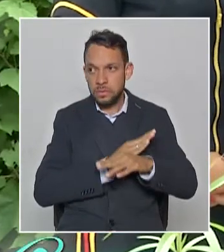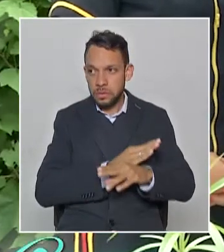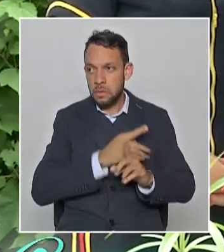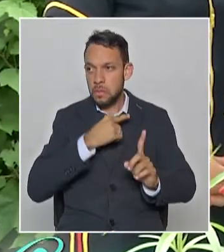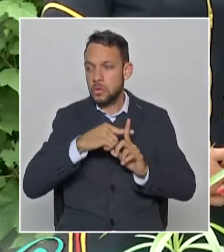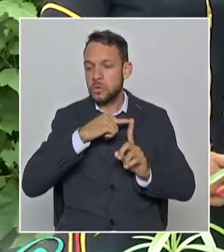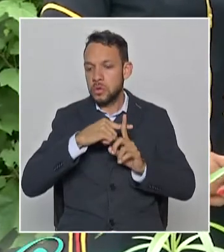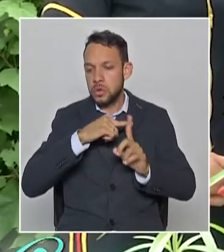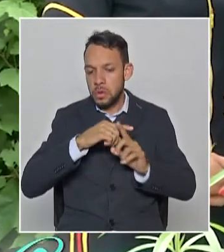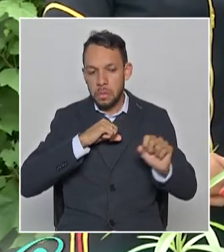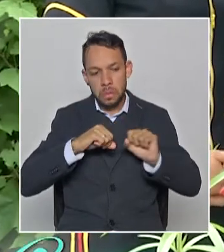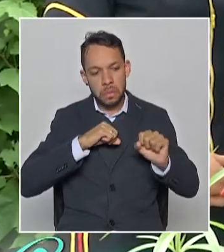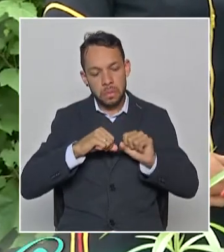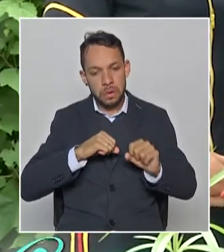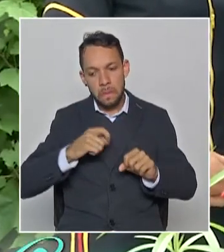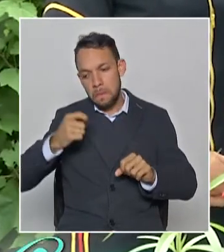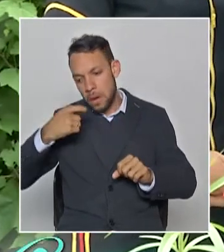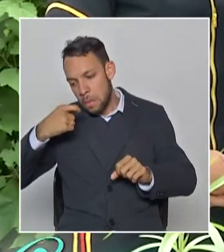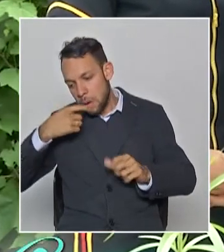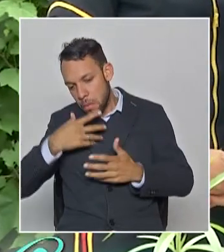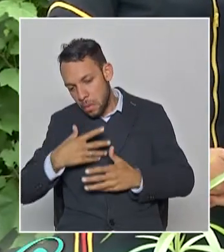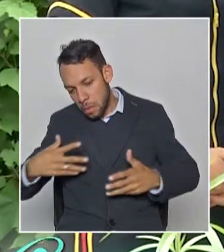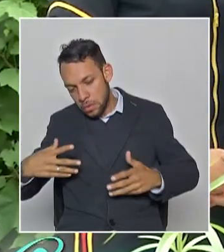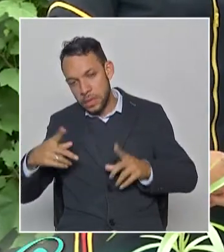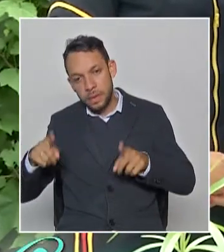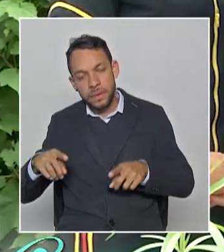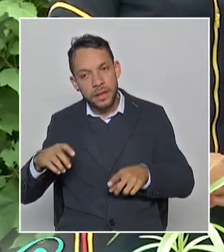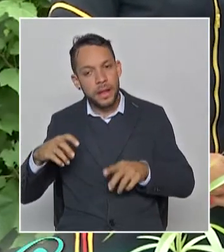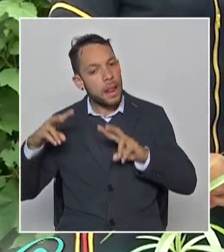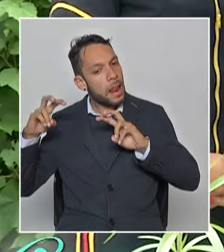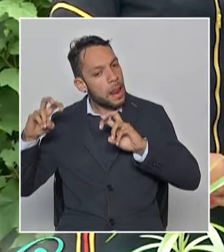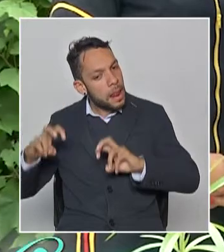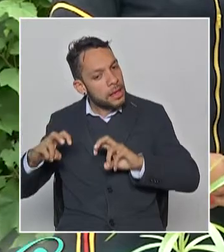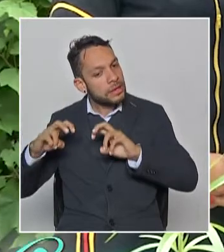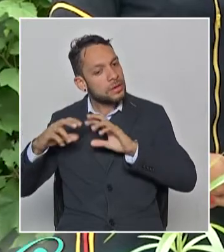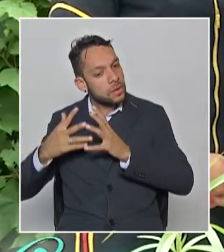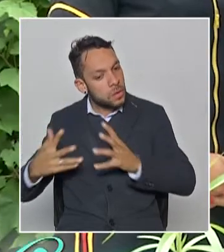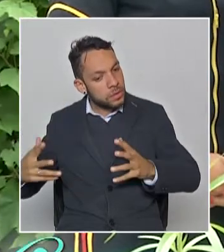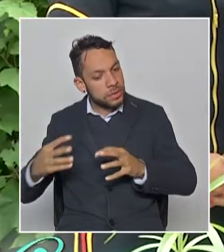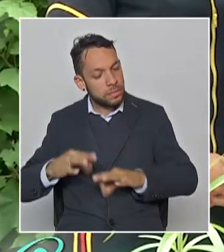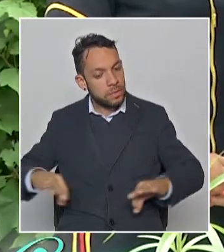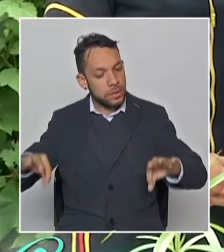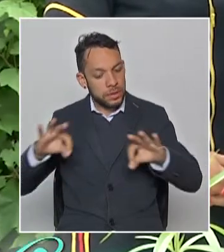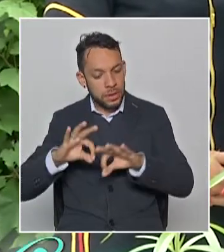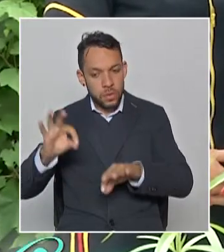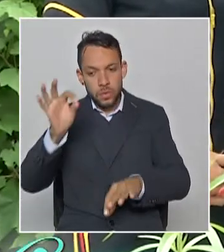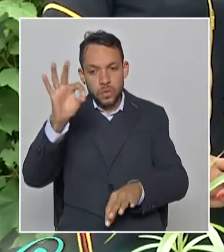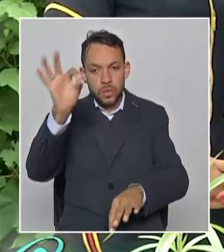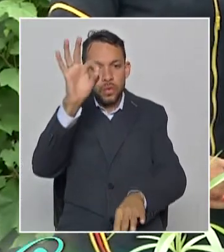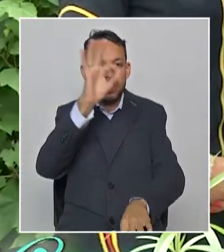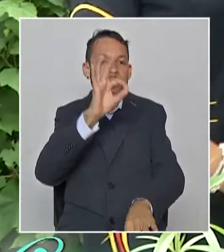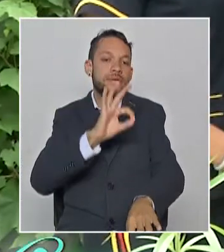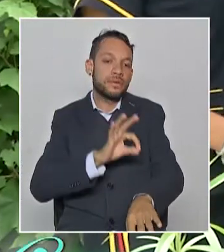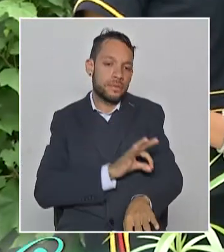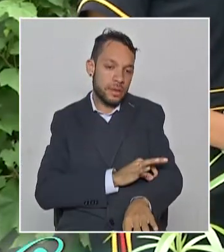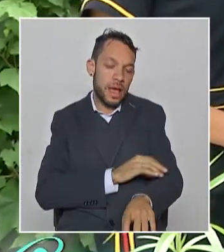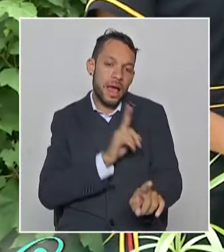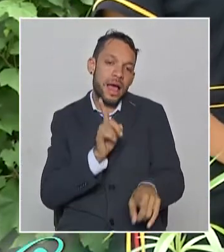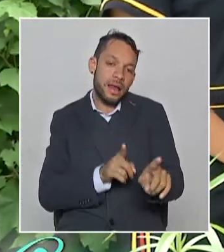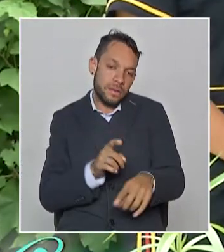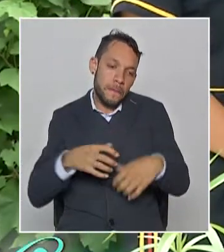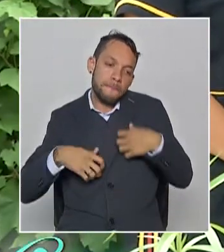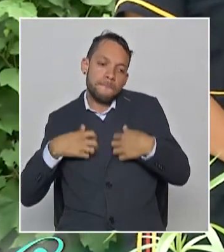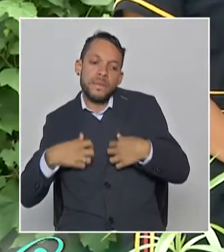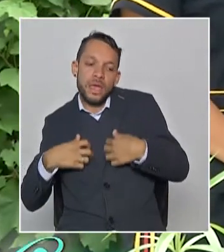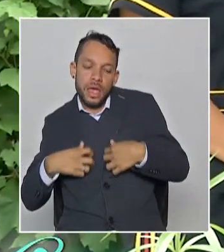positivos a través de terapias que he hecho, pero esa fue la razón por la cual al principio yo tenía un poco de temor con